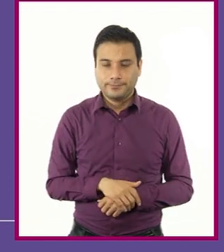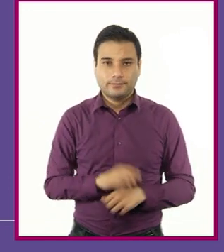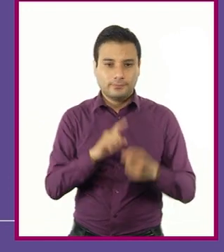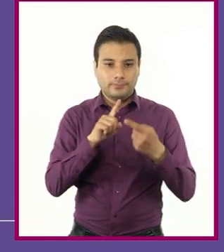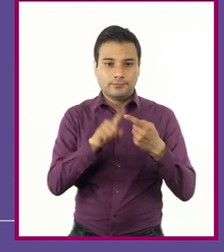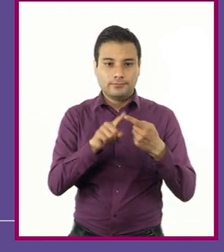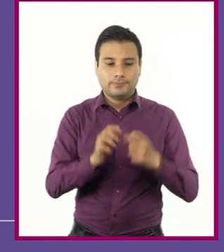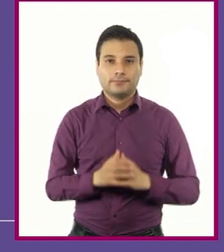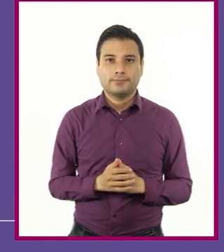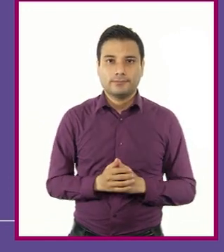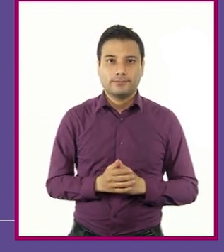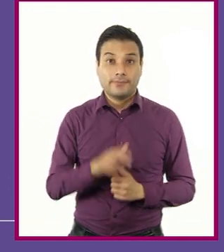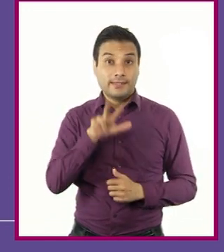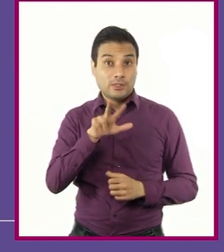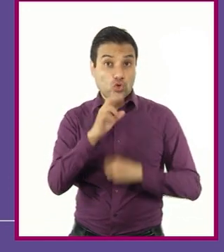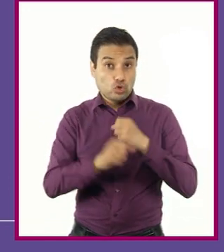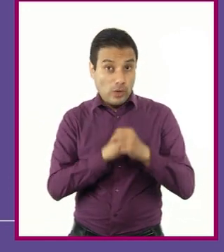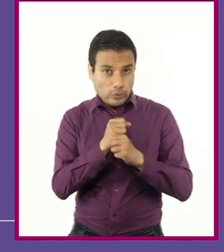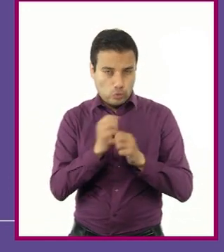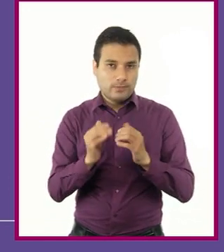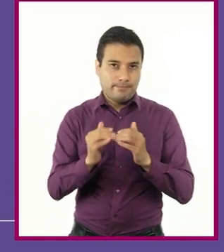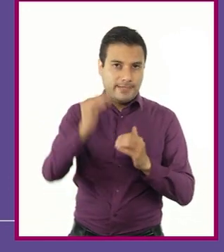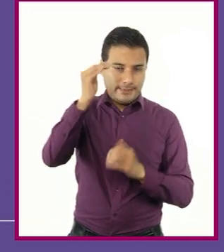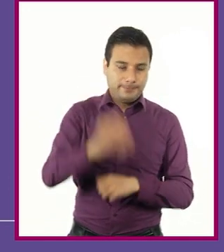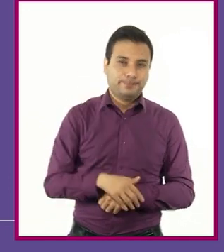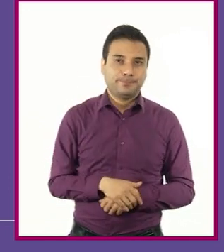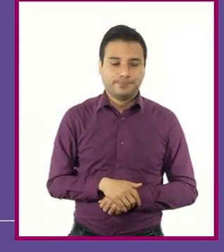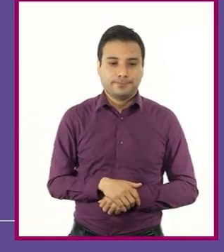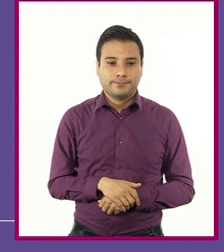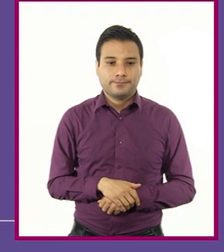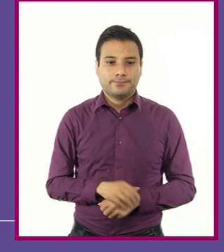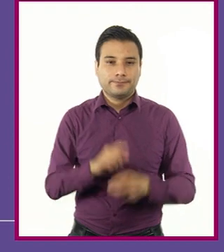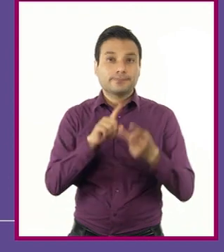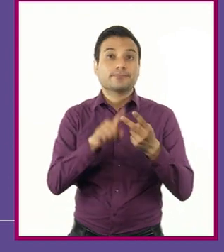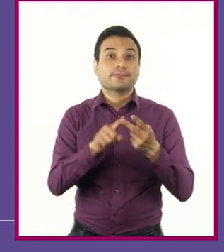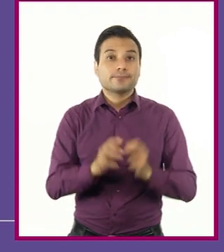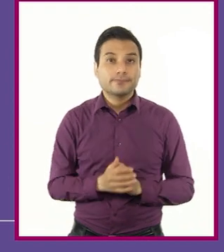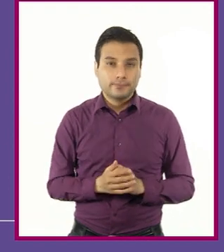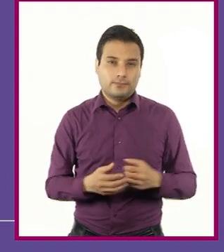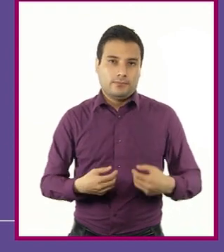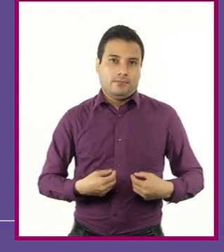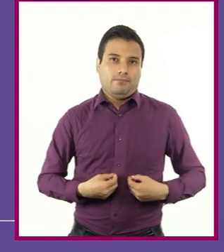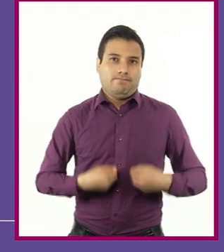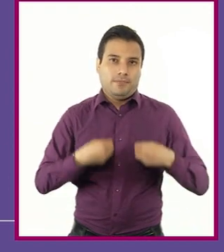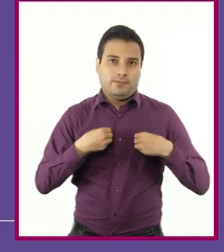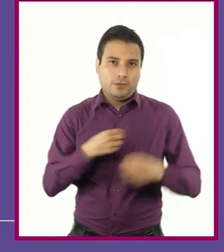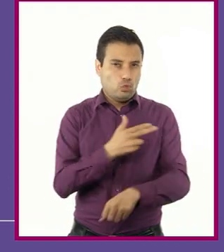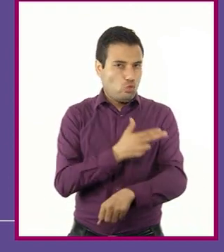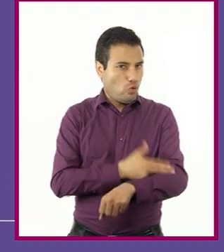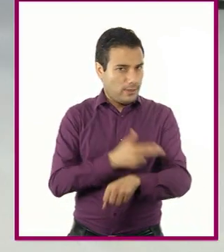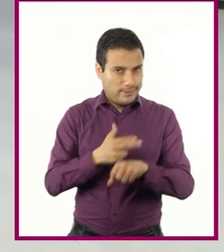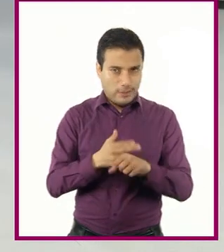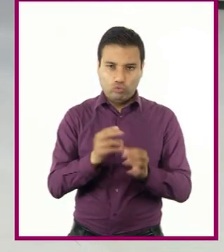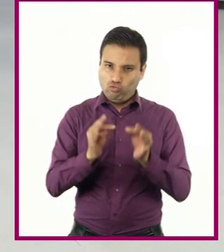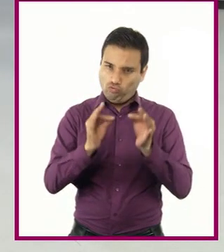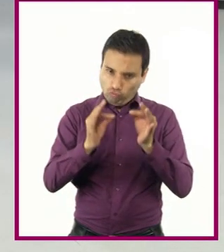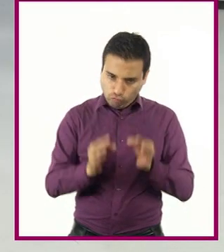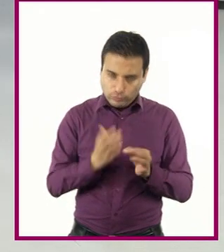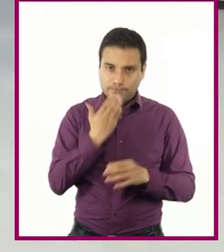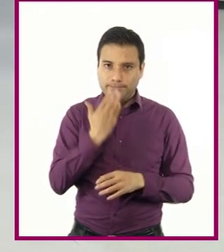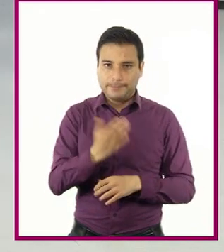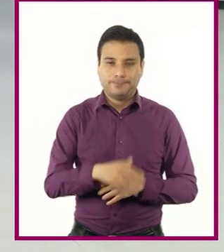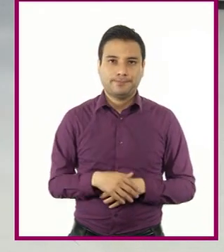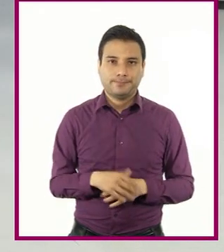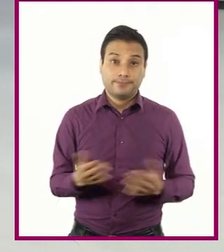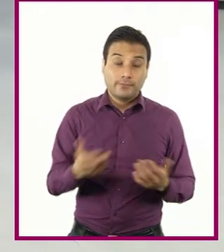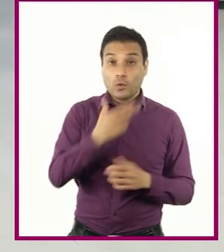1. Haber cumplido los 18 años de edad. Y 2. Tener un modo honesto de vivir. Toda